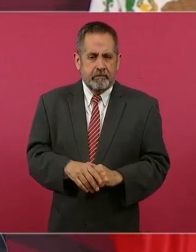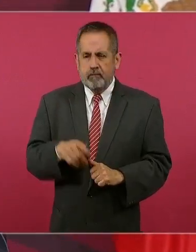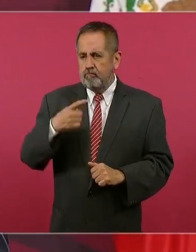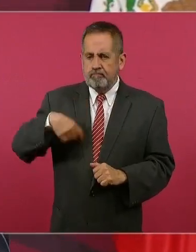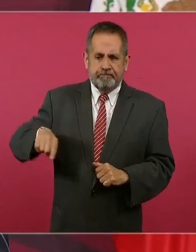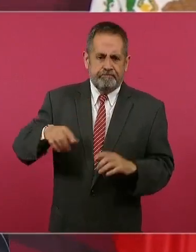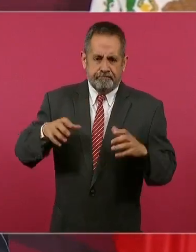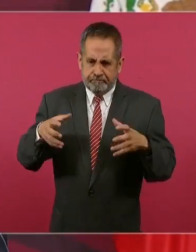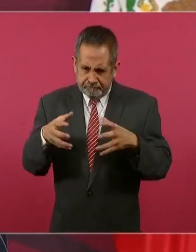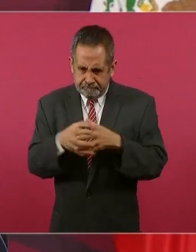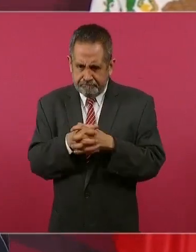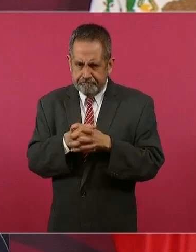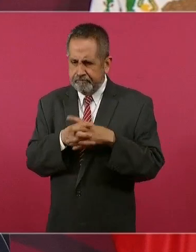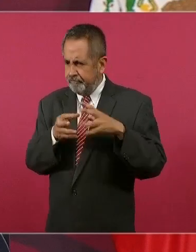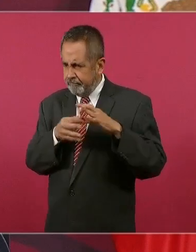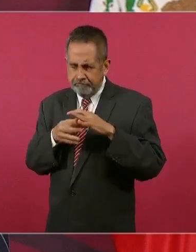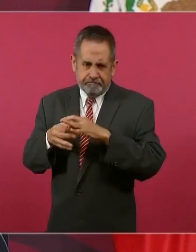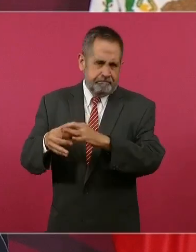mantenernos unidos.